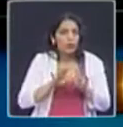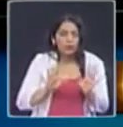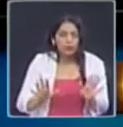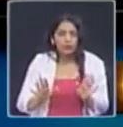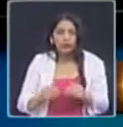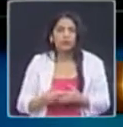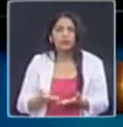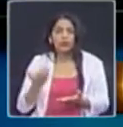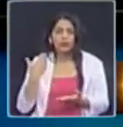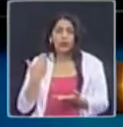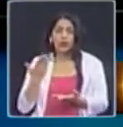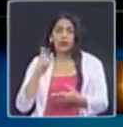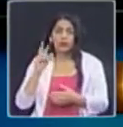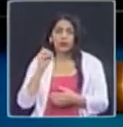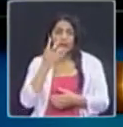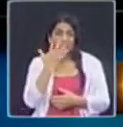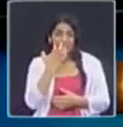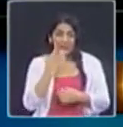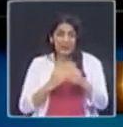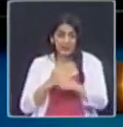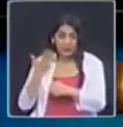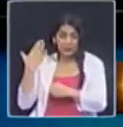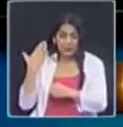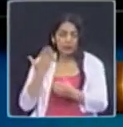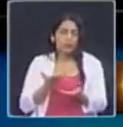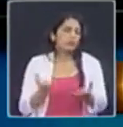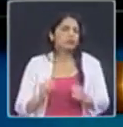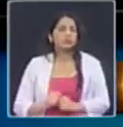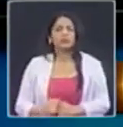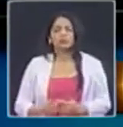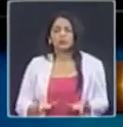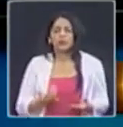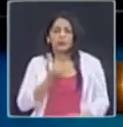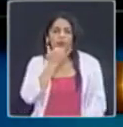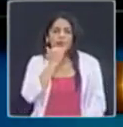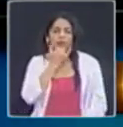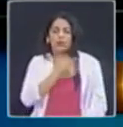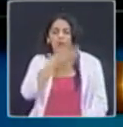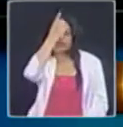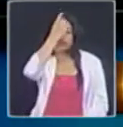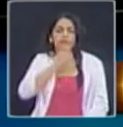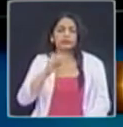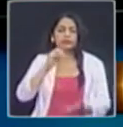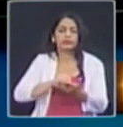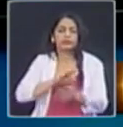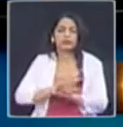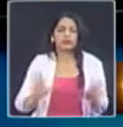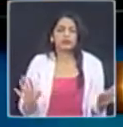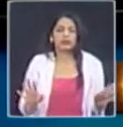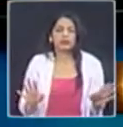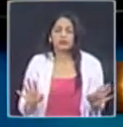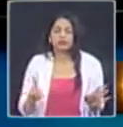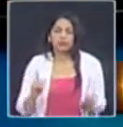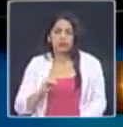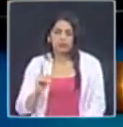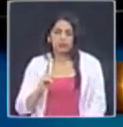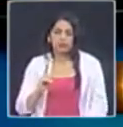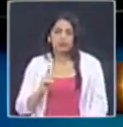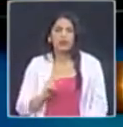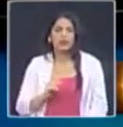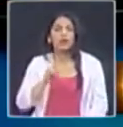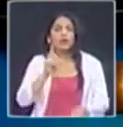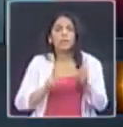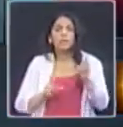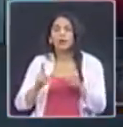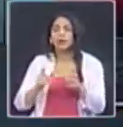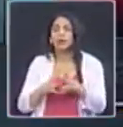por lo tanto me parece un verdadero acierto recoger esa situación original que además fue votada mayoritariamente por